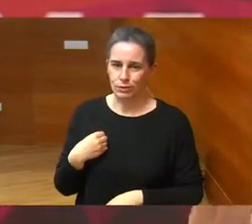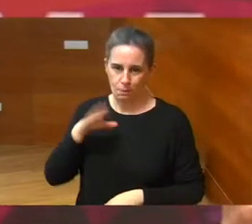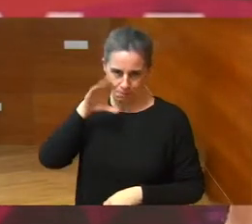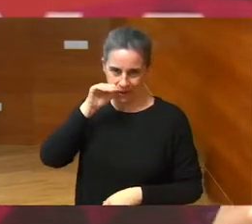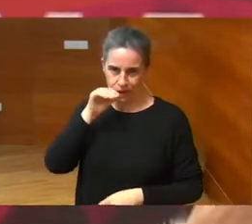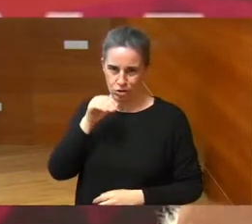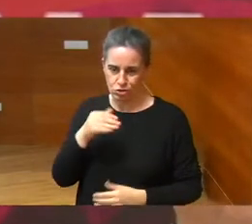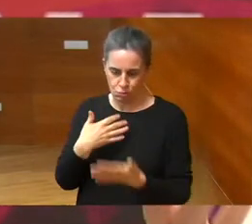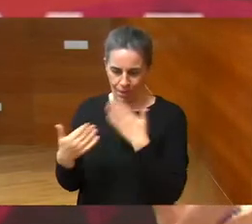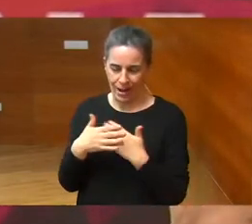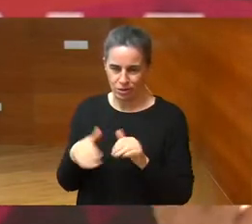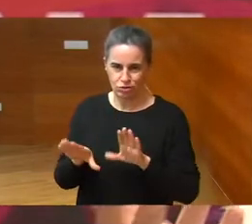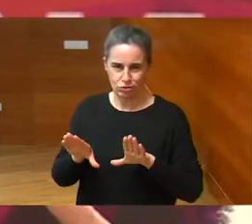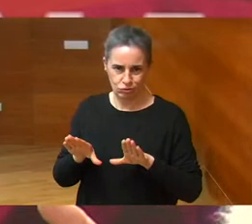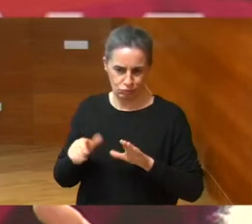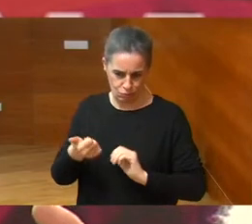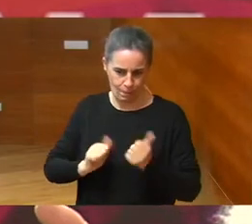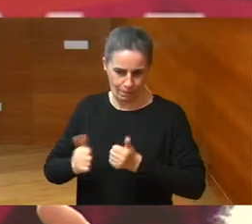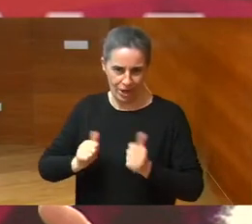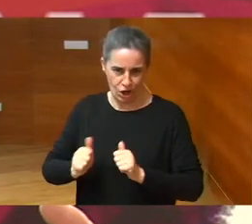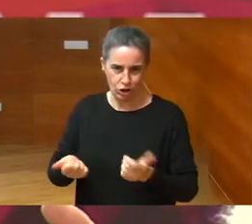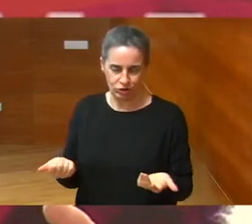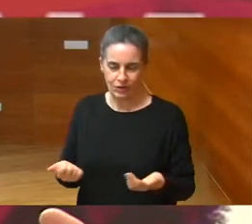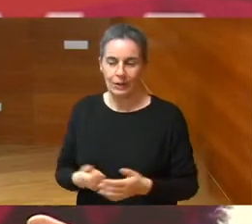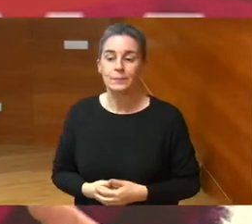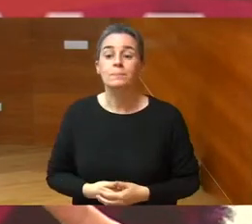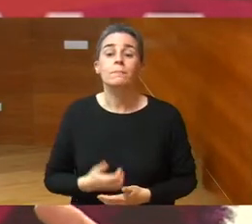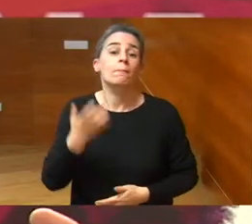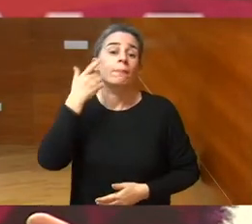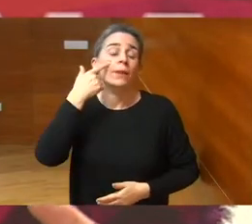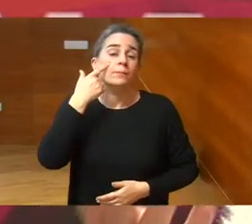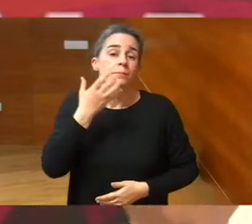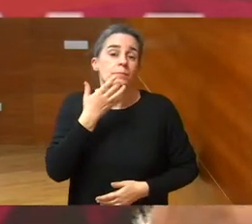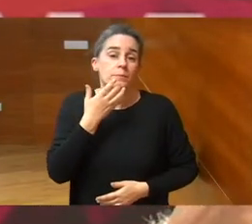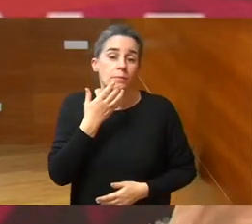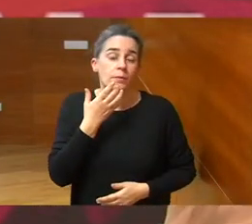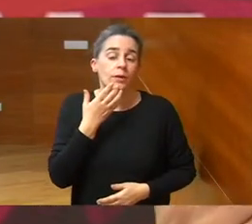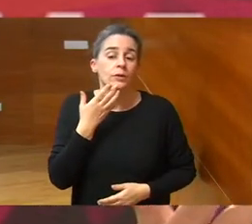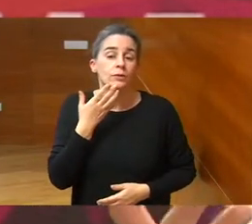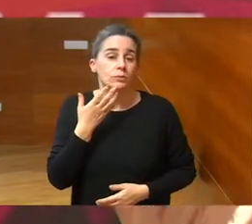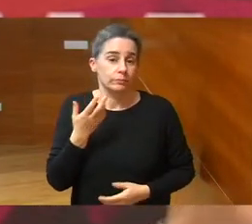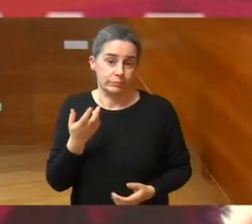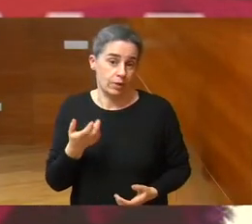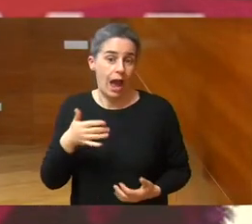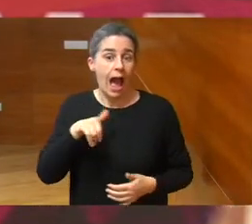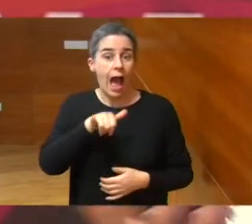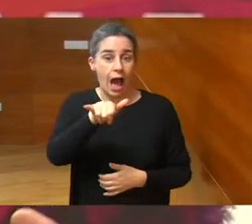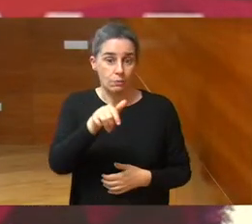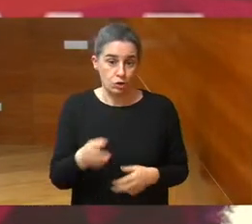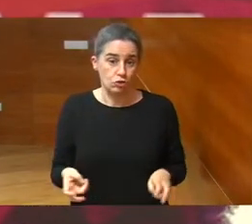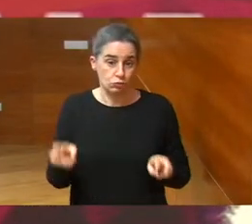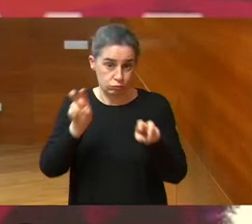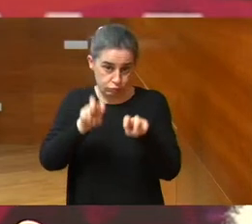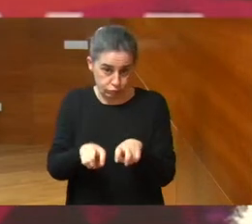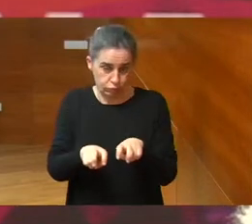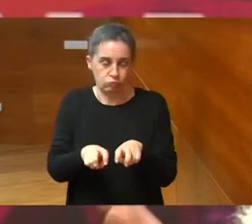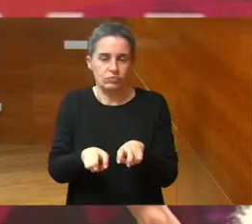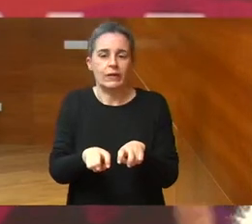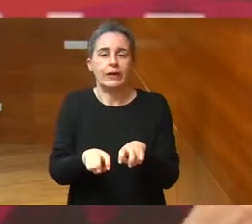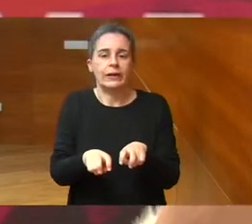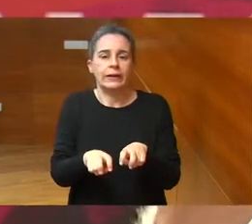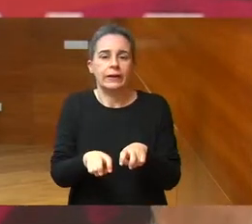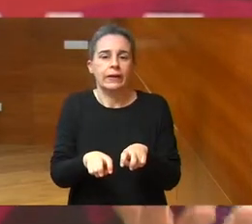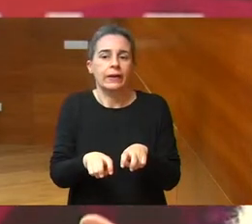O sea a ver a ti cuando vais haciendo la instrucción como como que falleció Ramón del arroz